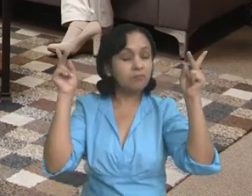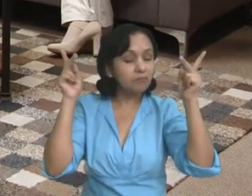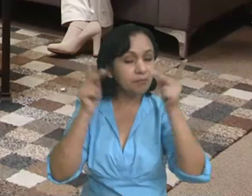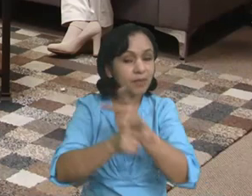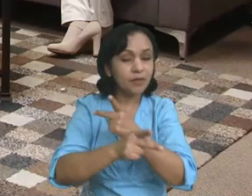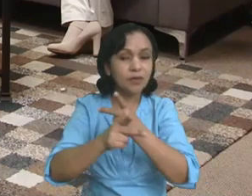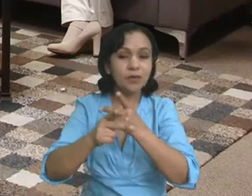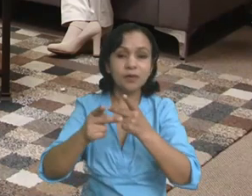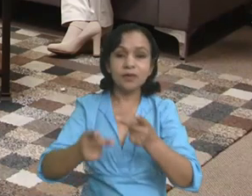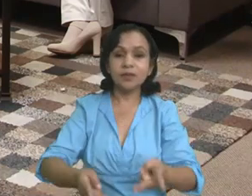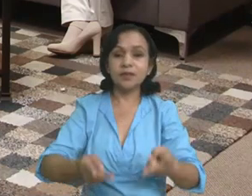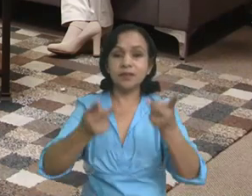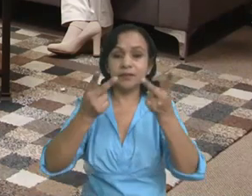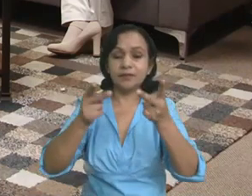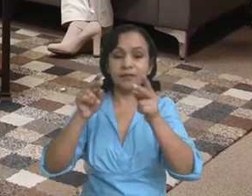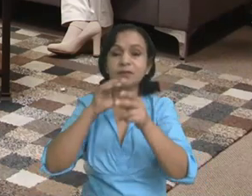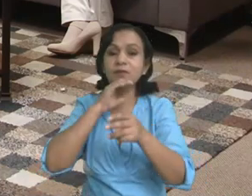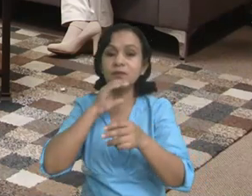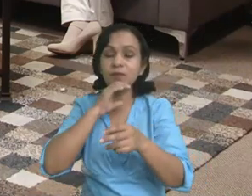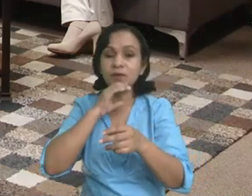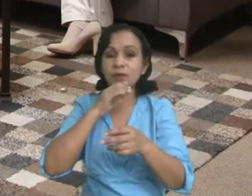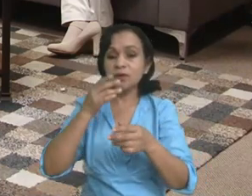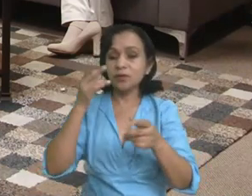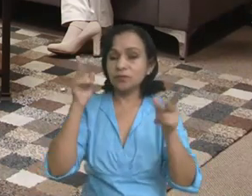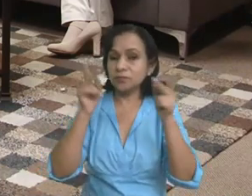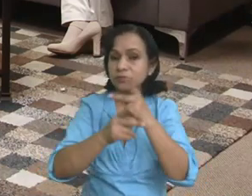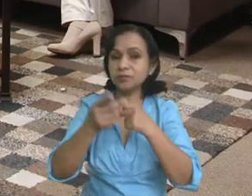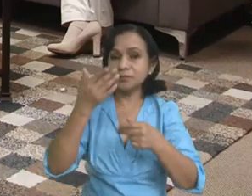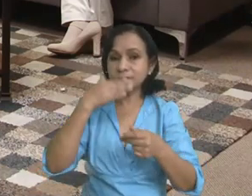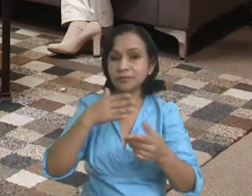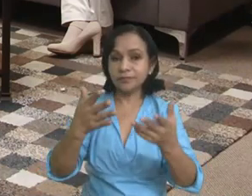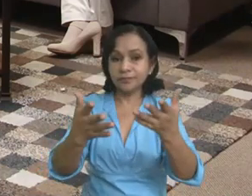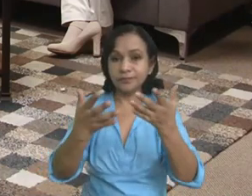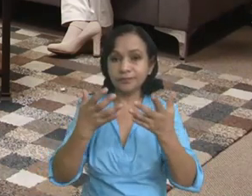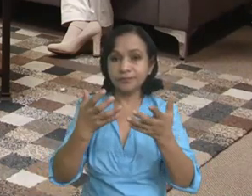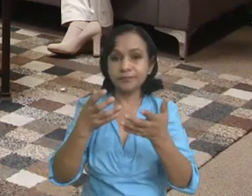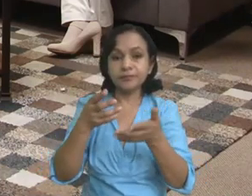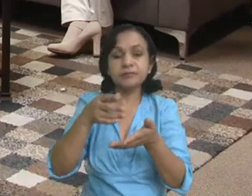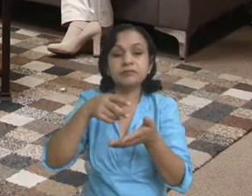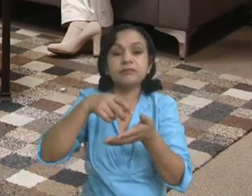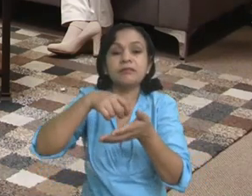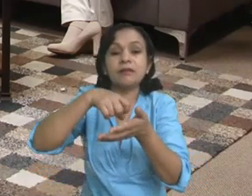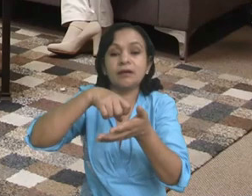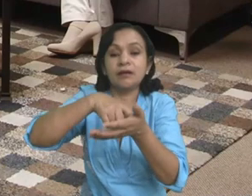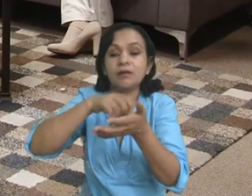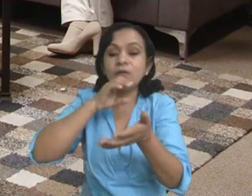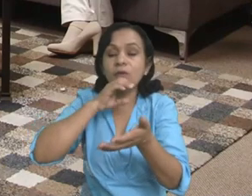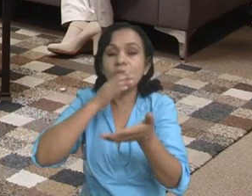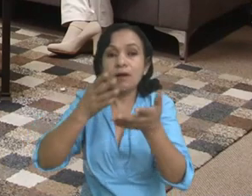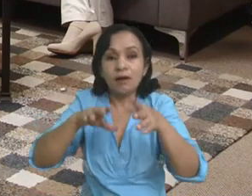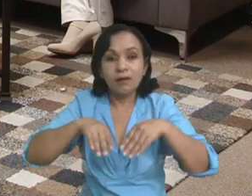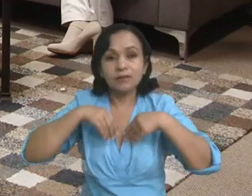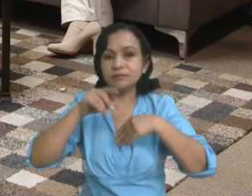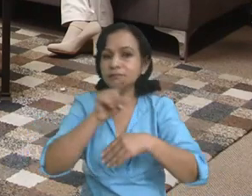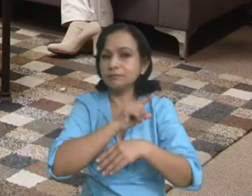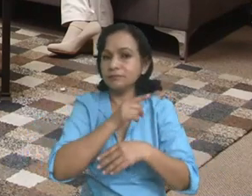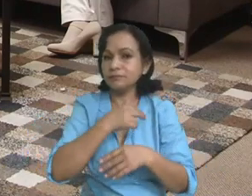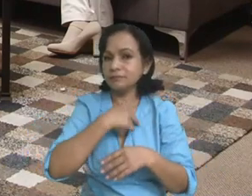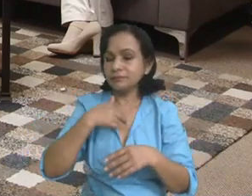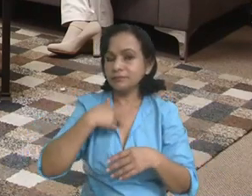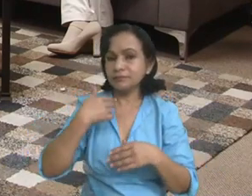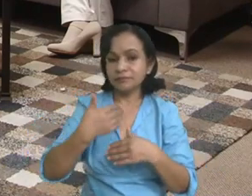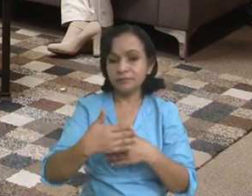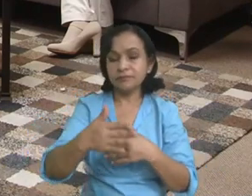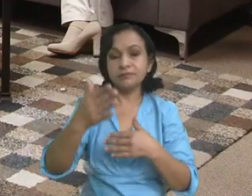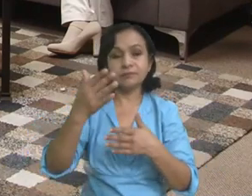decirlo, y que califica como un acto de genocidio o que trata de rendir por hambre a todo un pueblo. En estas circunstancias, aún en